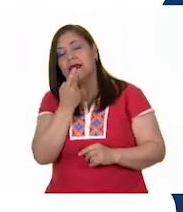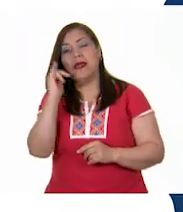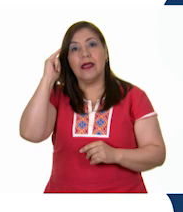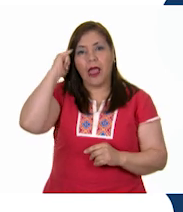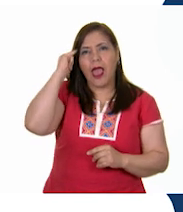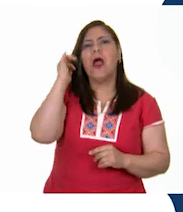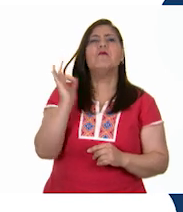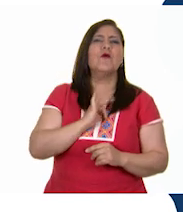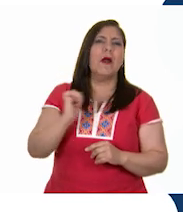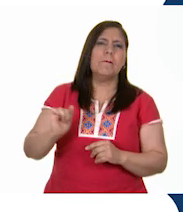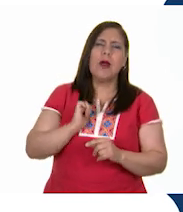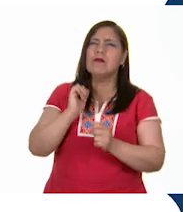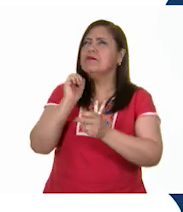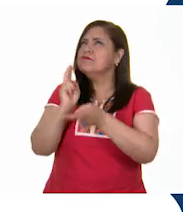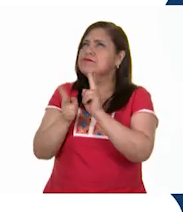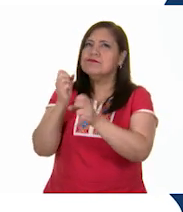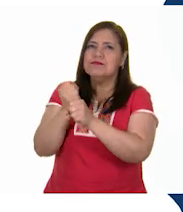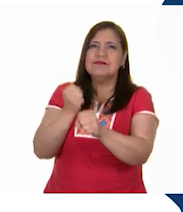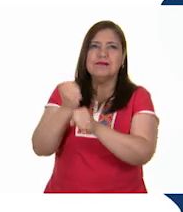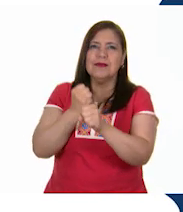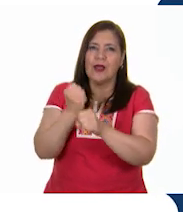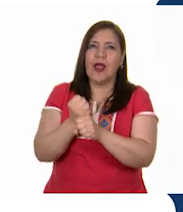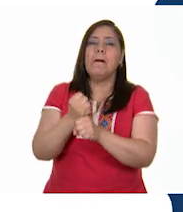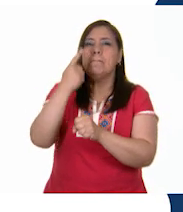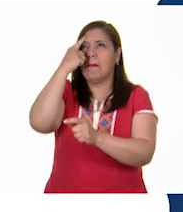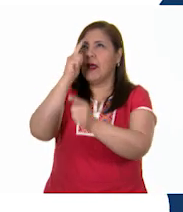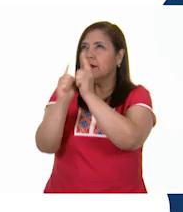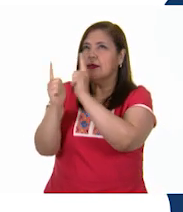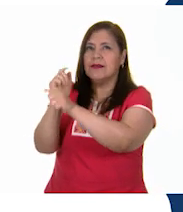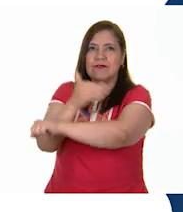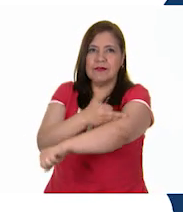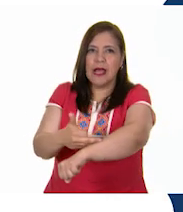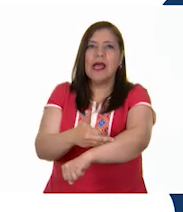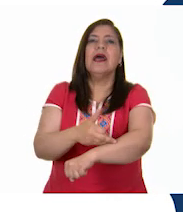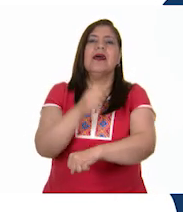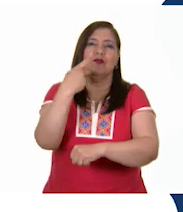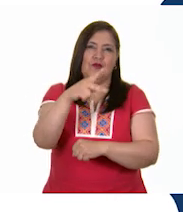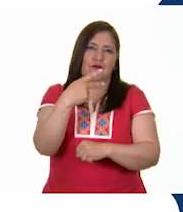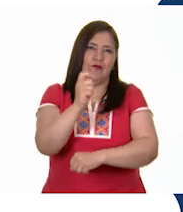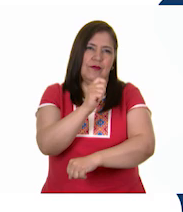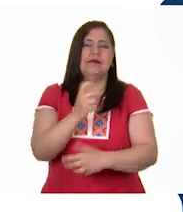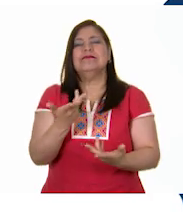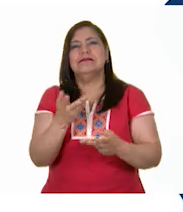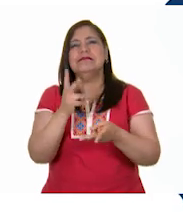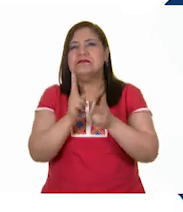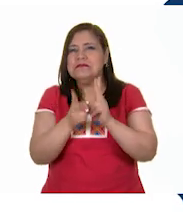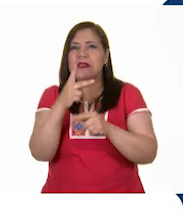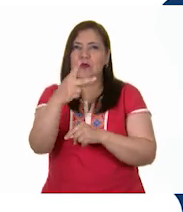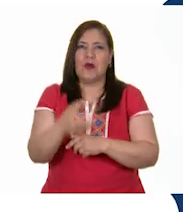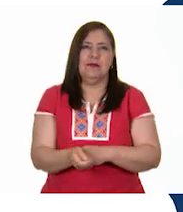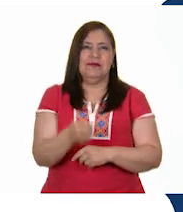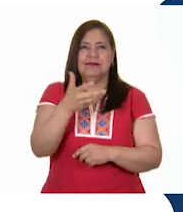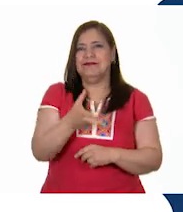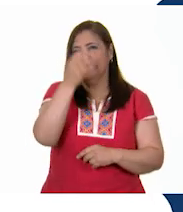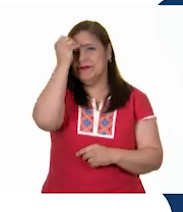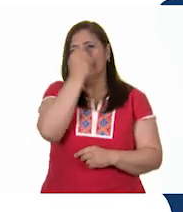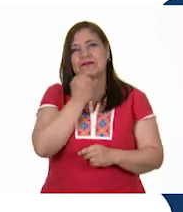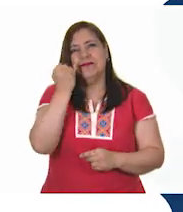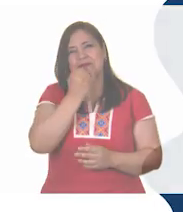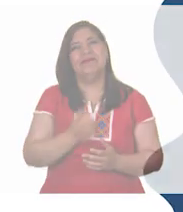indígena, aprovecha también este momento para practicarla y platicar con tu familia en tu lengua